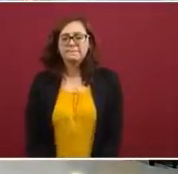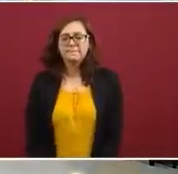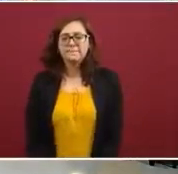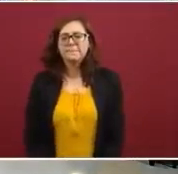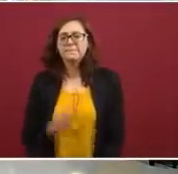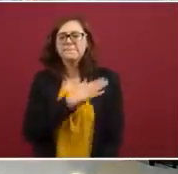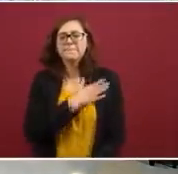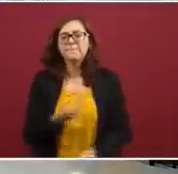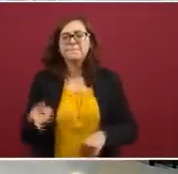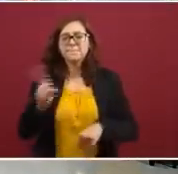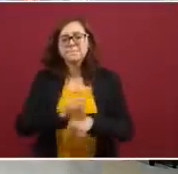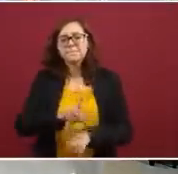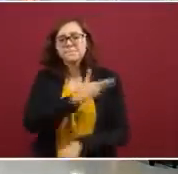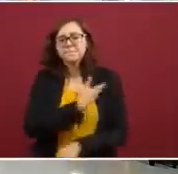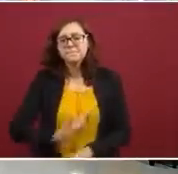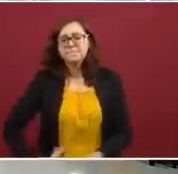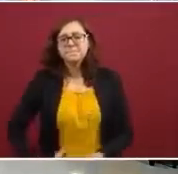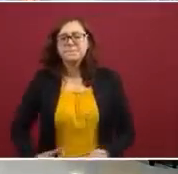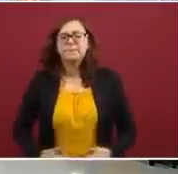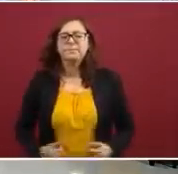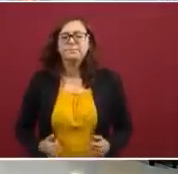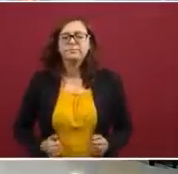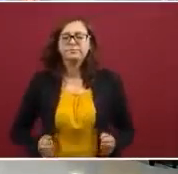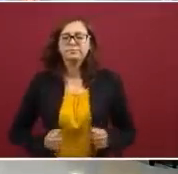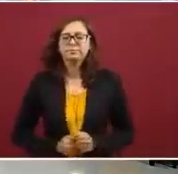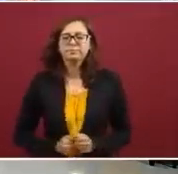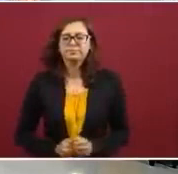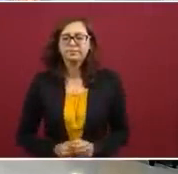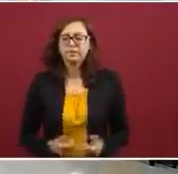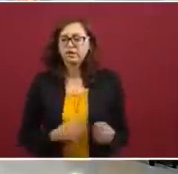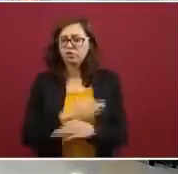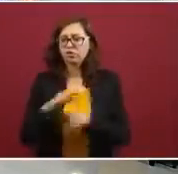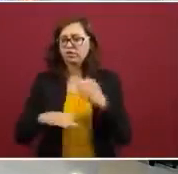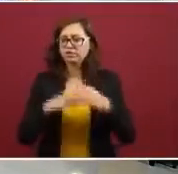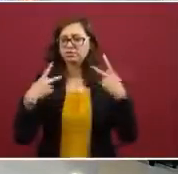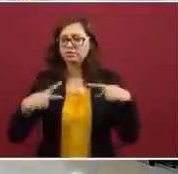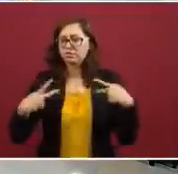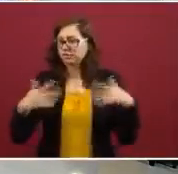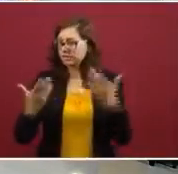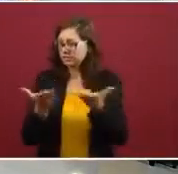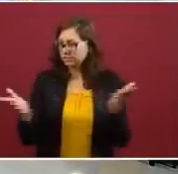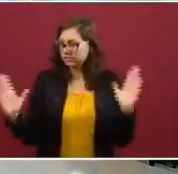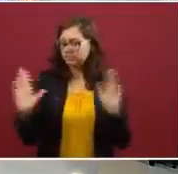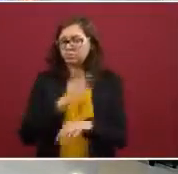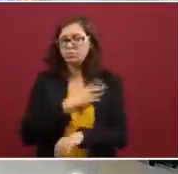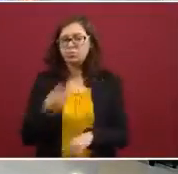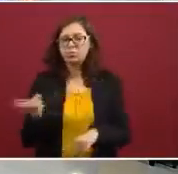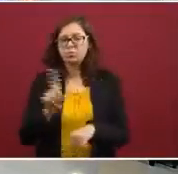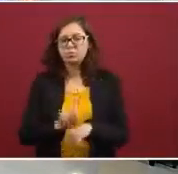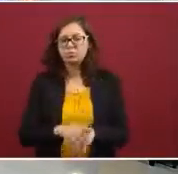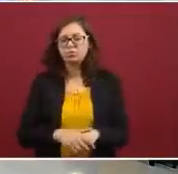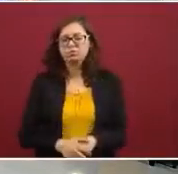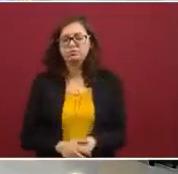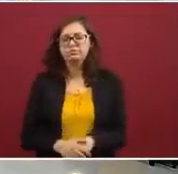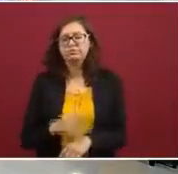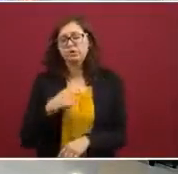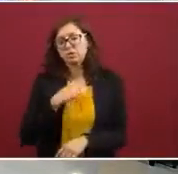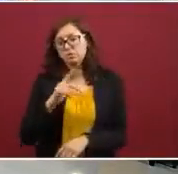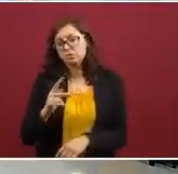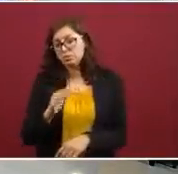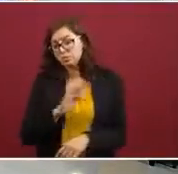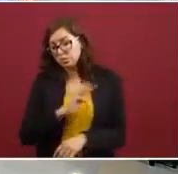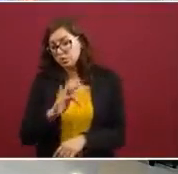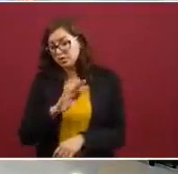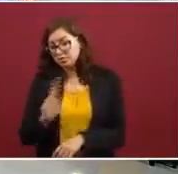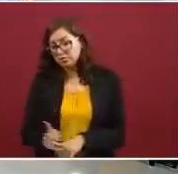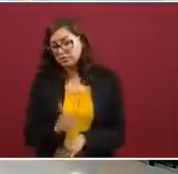Buenos días, presidente. Buenos días, aquí presentes. Una pregunta, si me lo permite, presidente, para el representante de JP Morgan Chase y